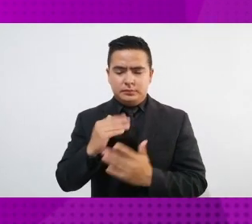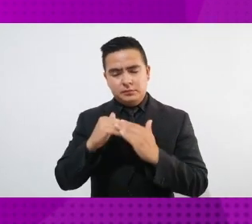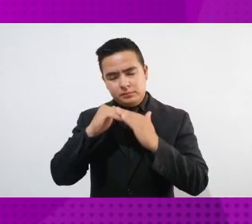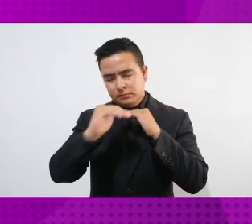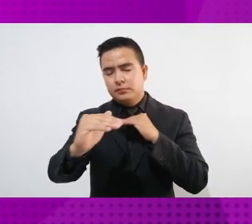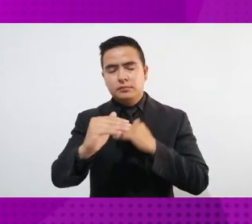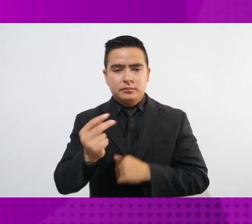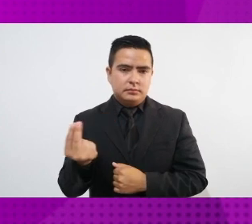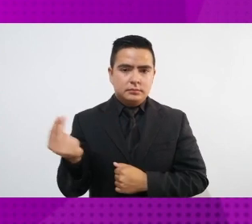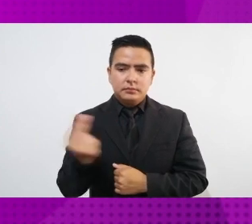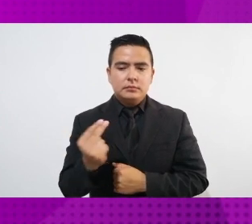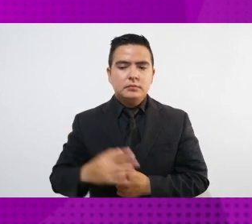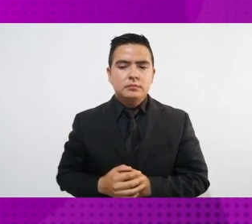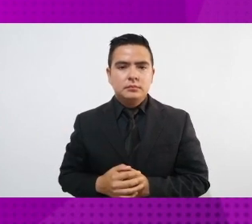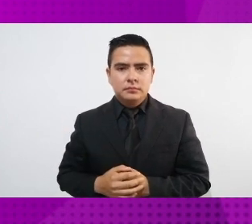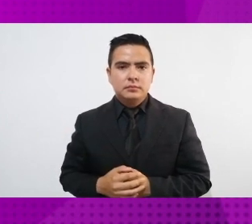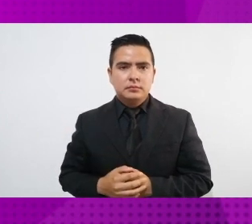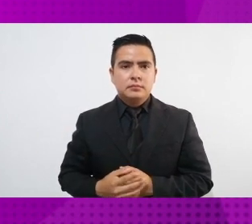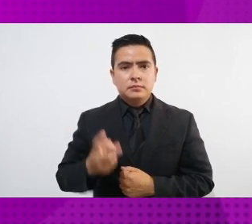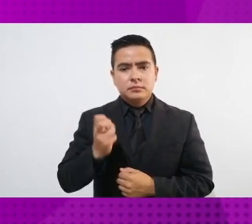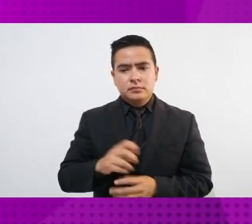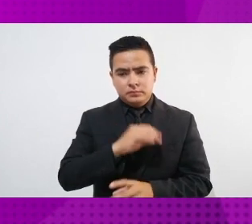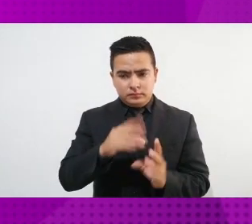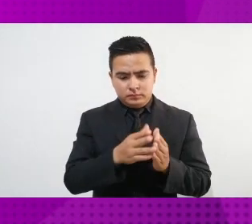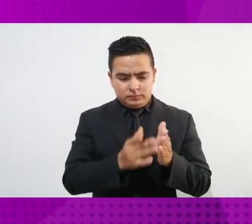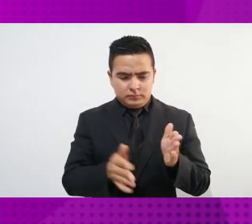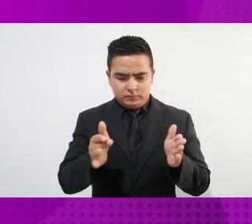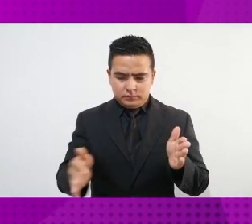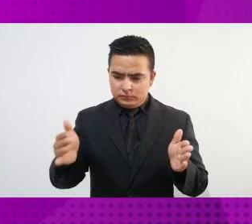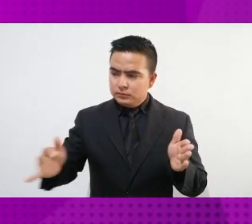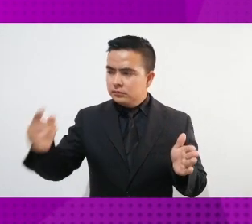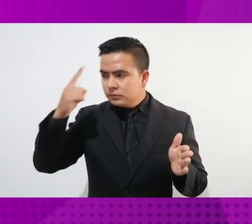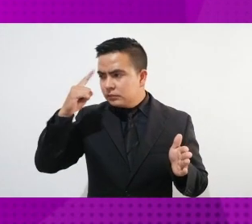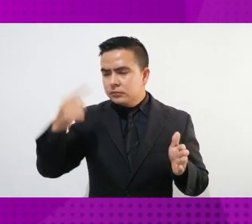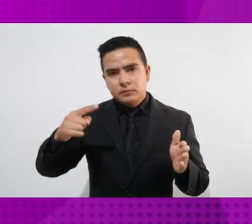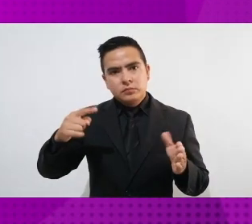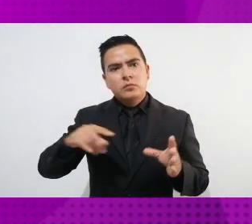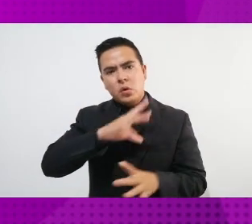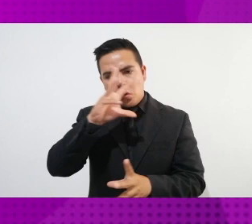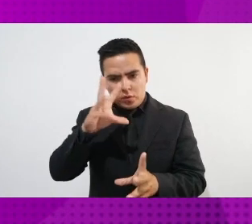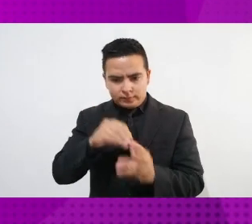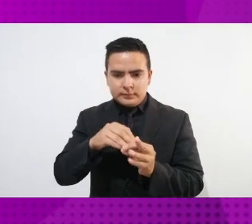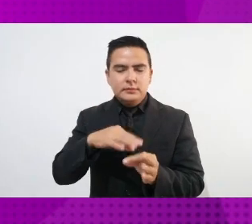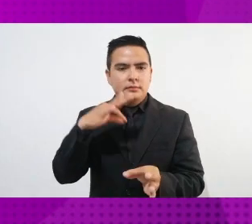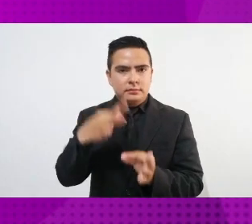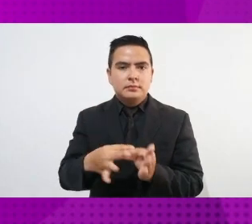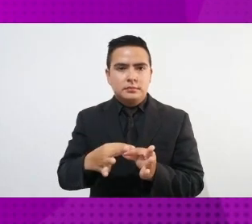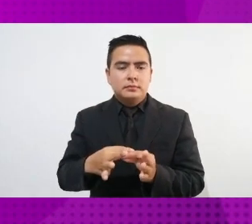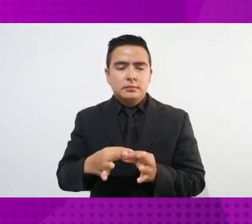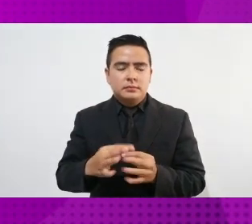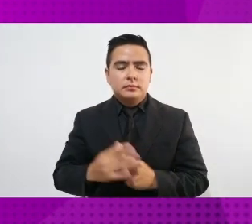discriminación, la igualdad en la participación política, y creo que estos principios deben regir los procedimientos que permitan necesariamente llevar a cabo